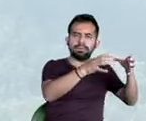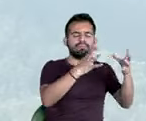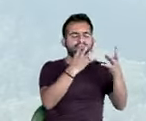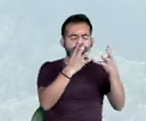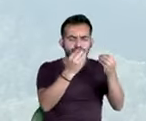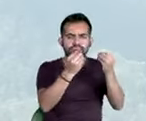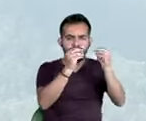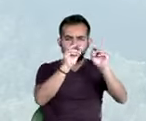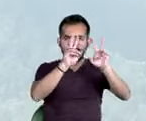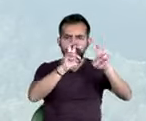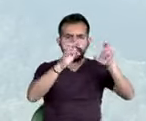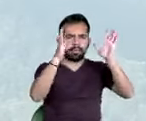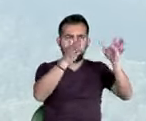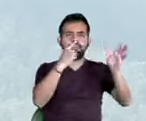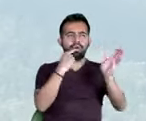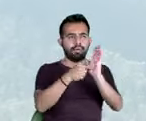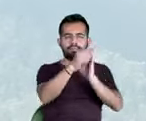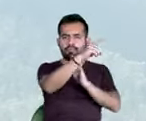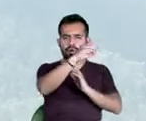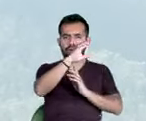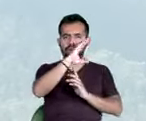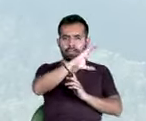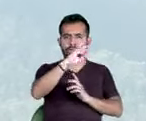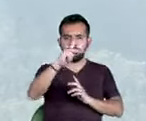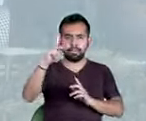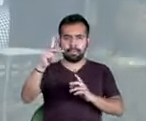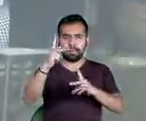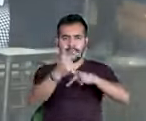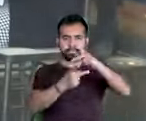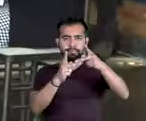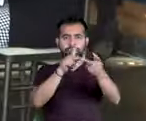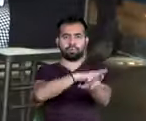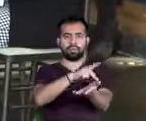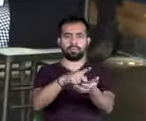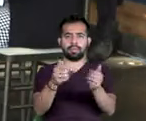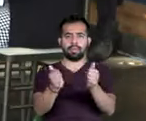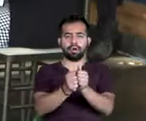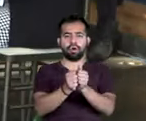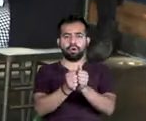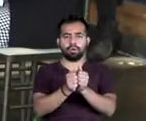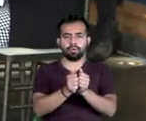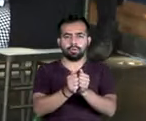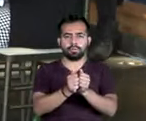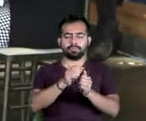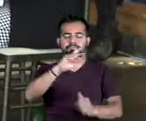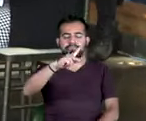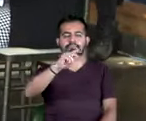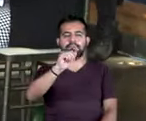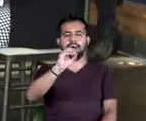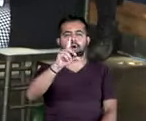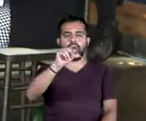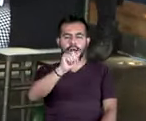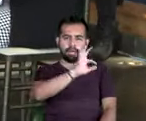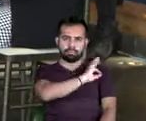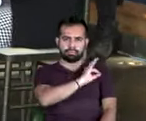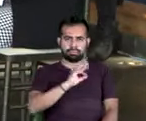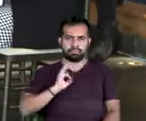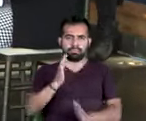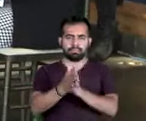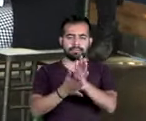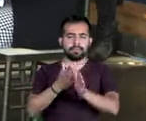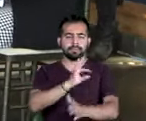el Consejo Provincial y me parece digno de rescatar con la compañera amiga Paola Prefecta en